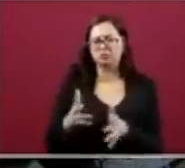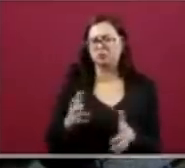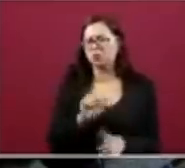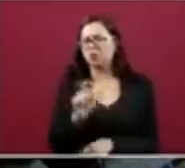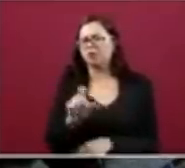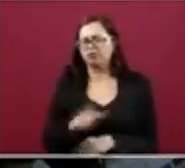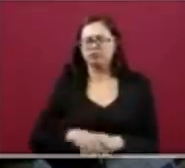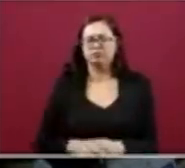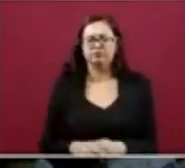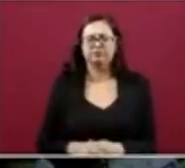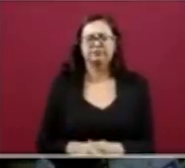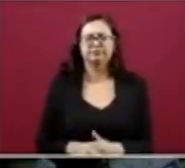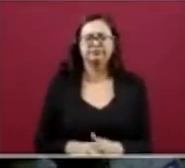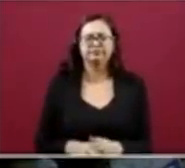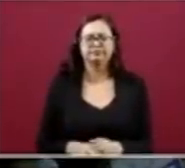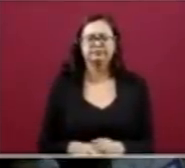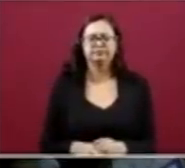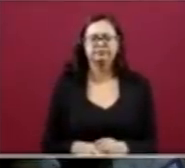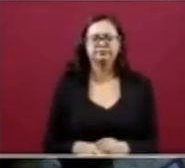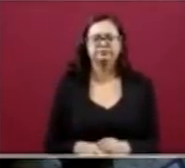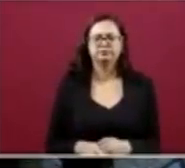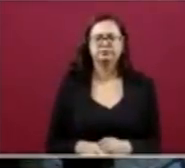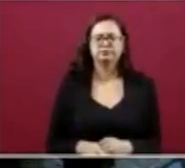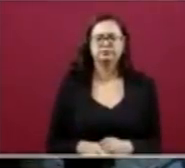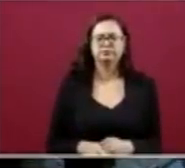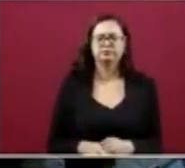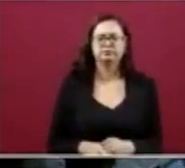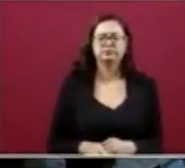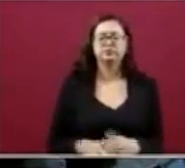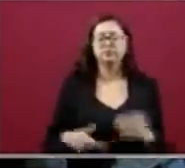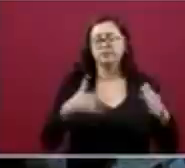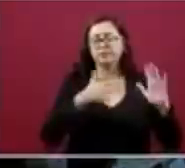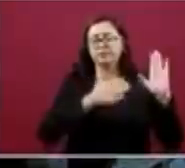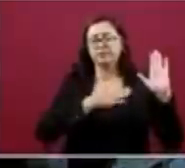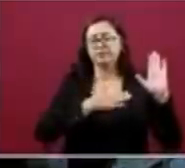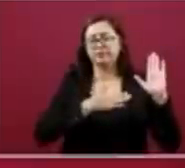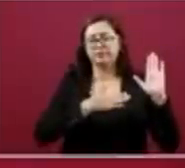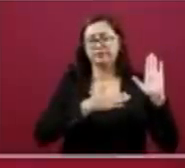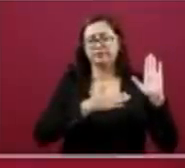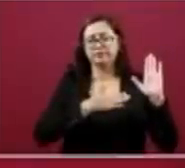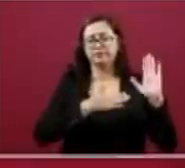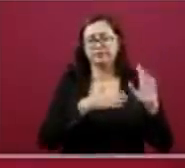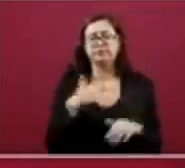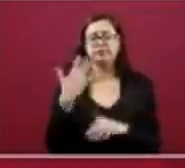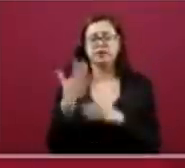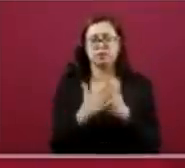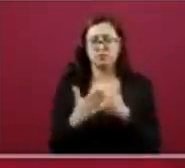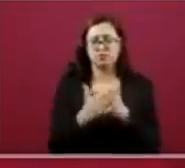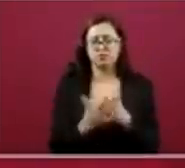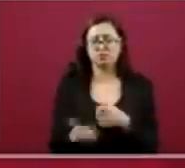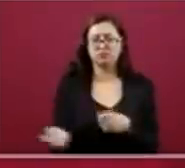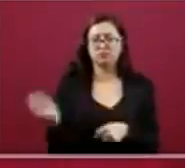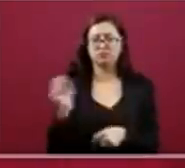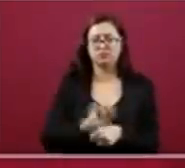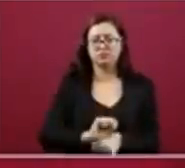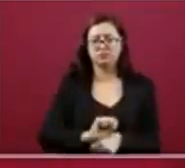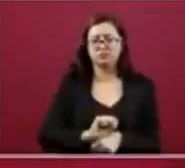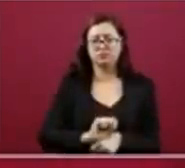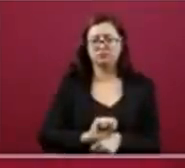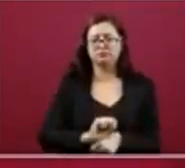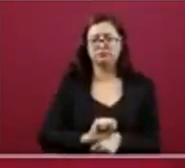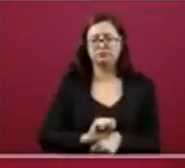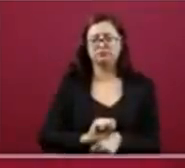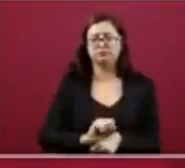Miren, hacemos el compromiso de que la próxima semana les